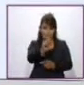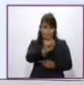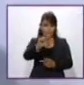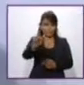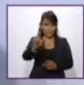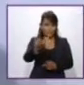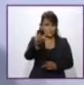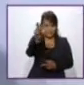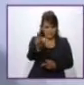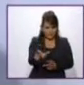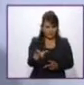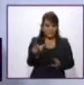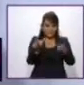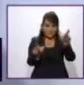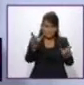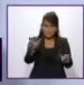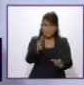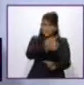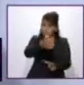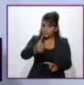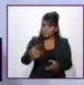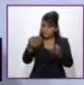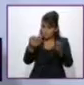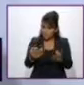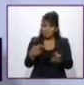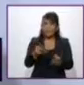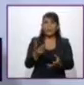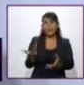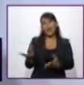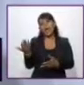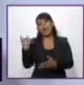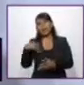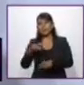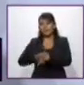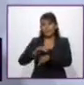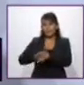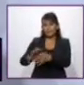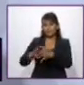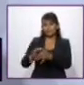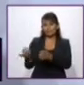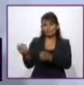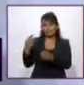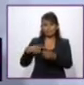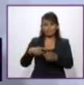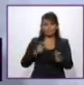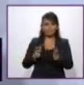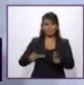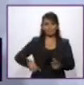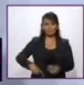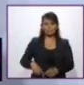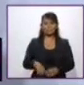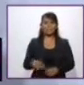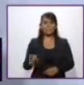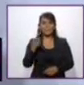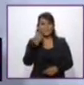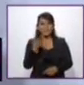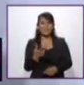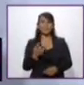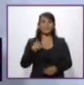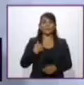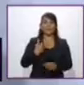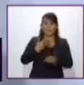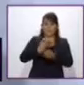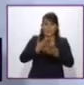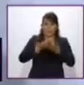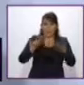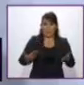políticos? Adelante, candidato. Encantado. Antes terminé decirte algo, Miguel. Ha dicho varias veces de los gastos de campaña. Es mi tercer campaña